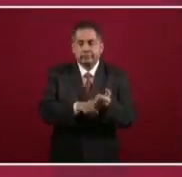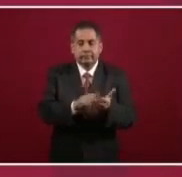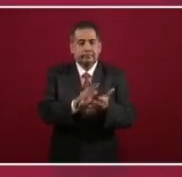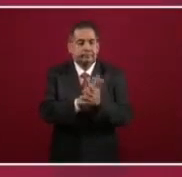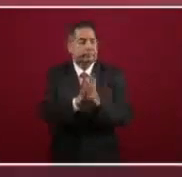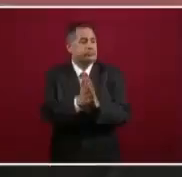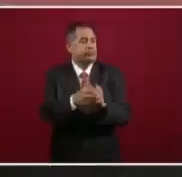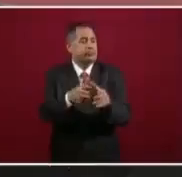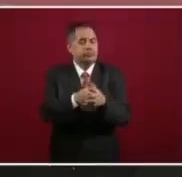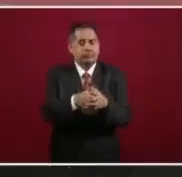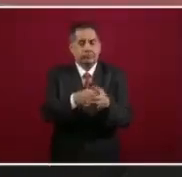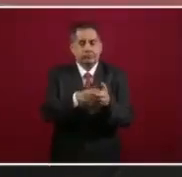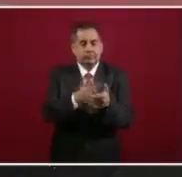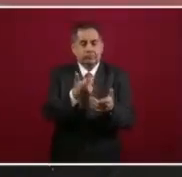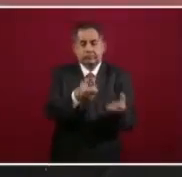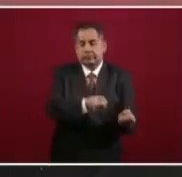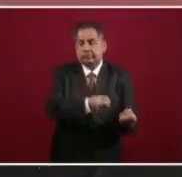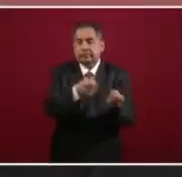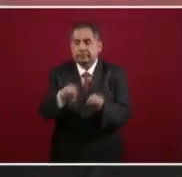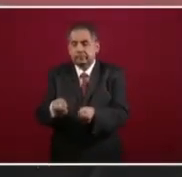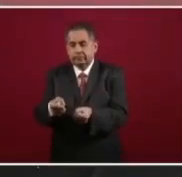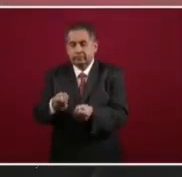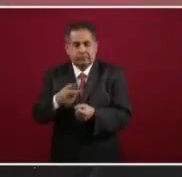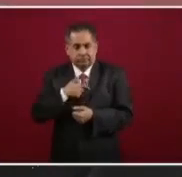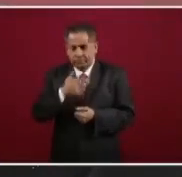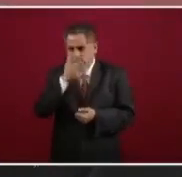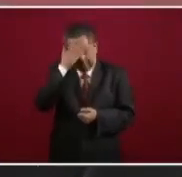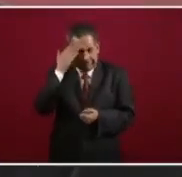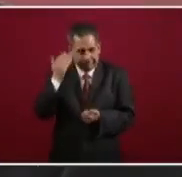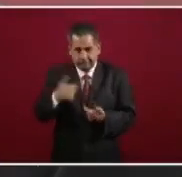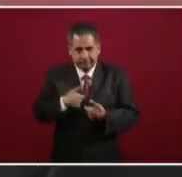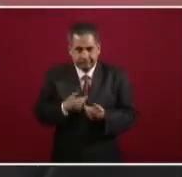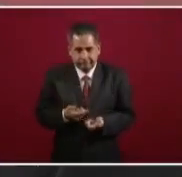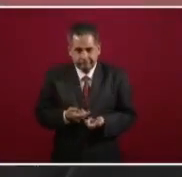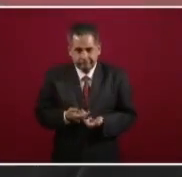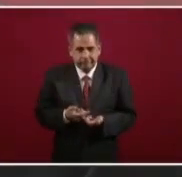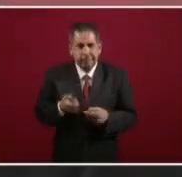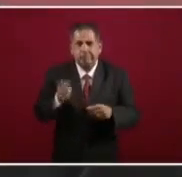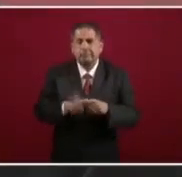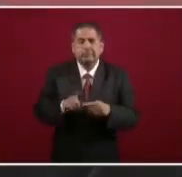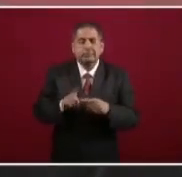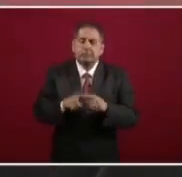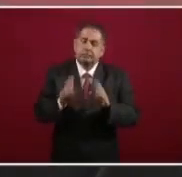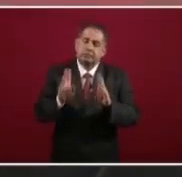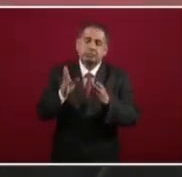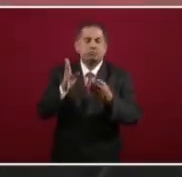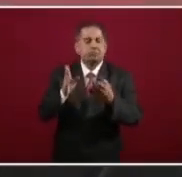había entregado el dinero a quién había